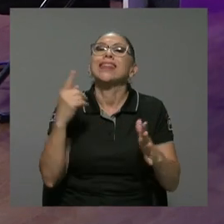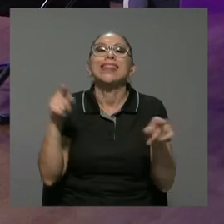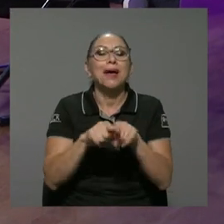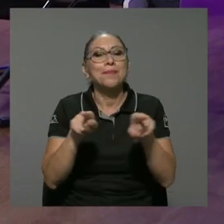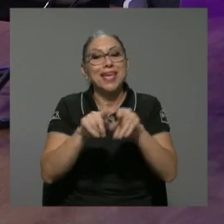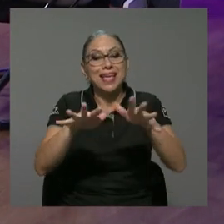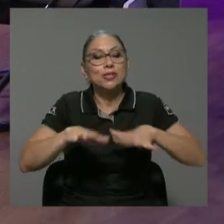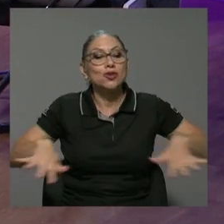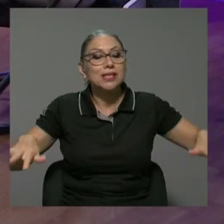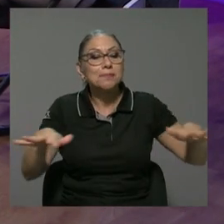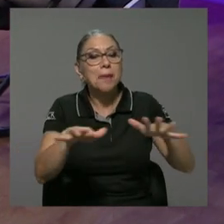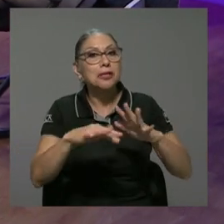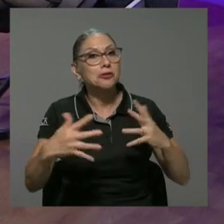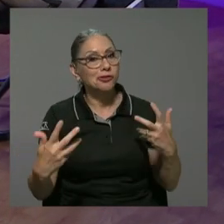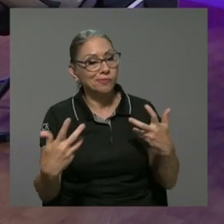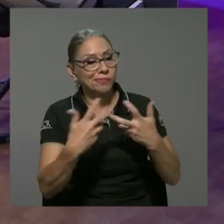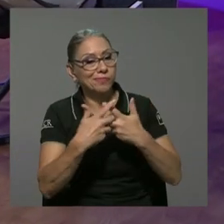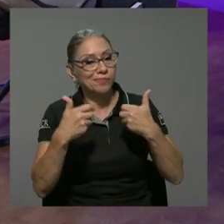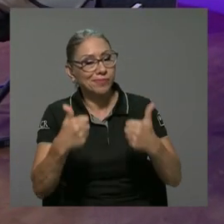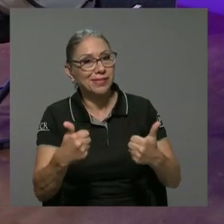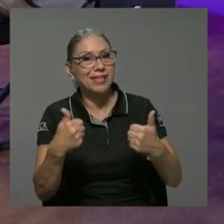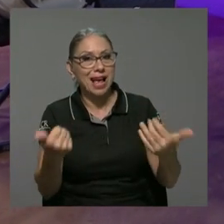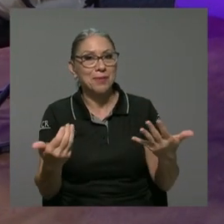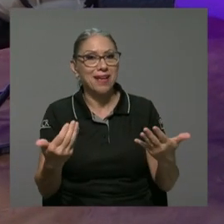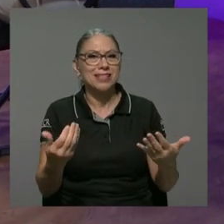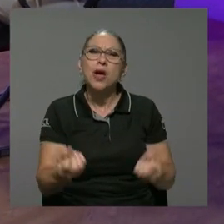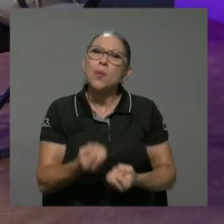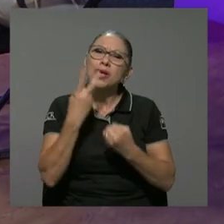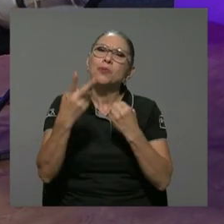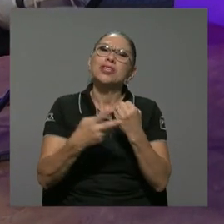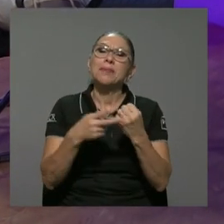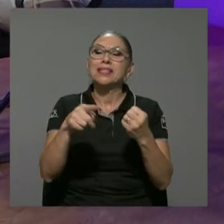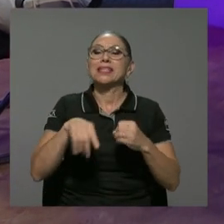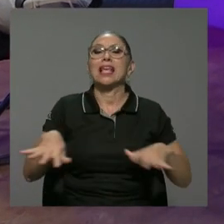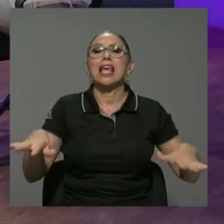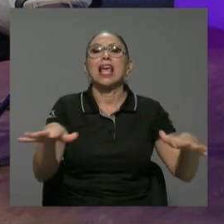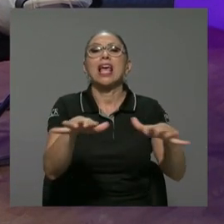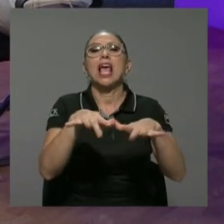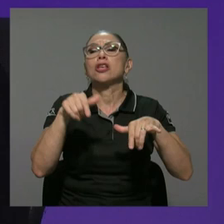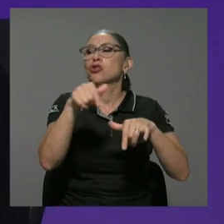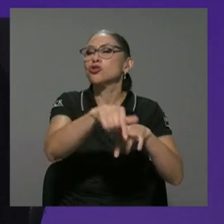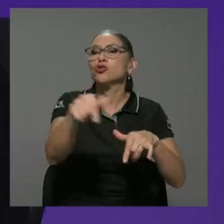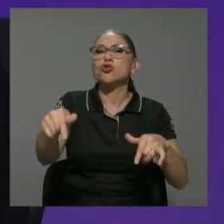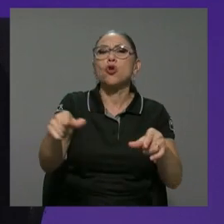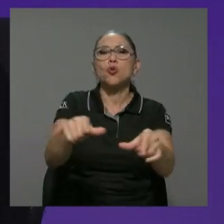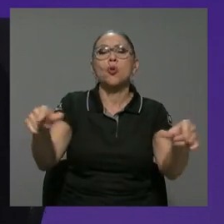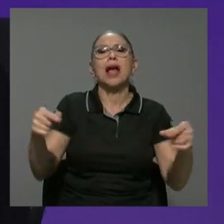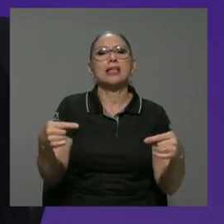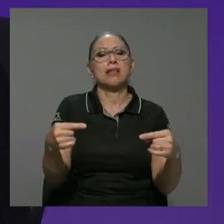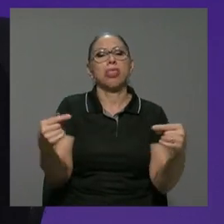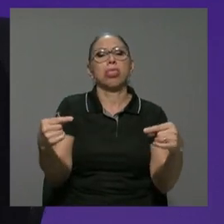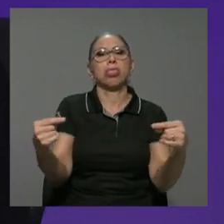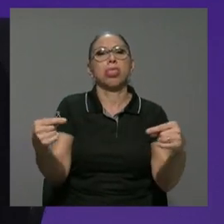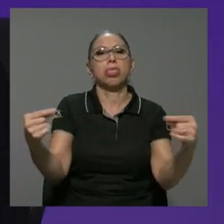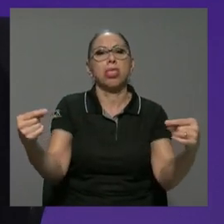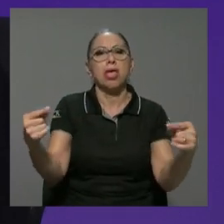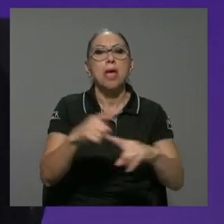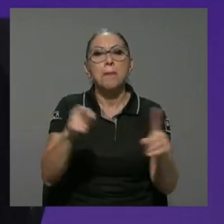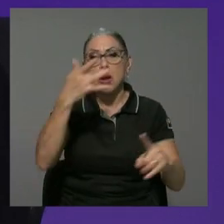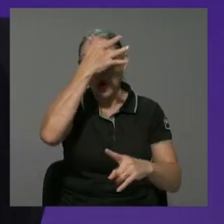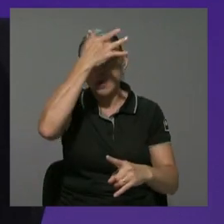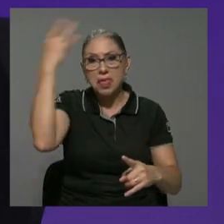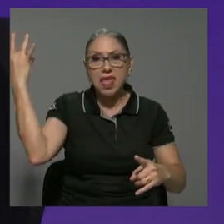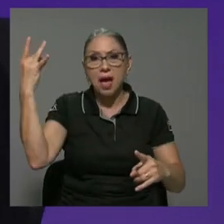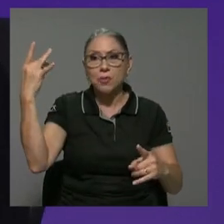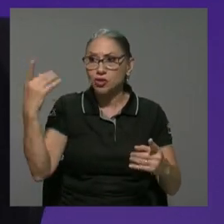pasa es que al hacer estos espacios tan hostiles uh-huh. y olvidar que realmente estamos lado a lado luchando por una misma causa, y